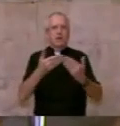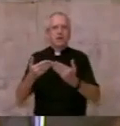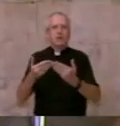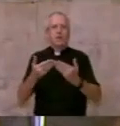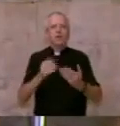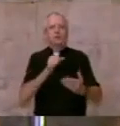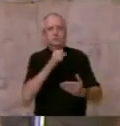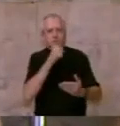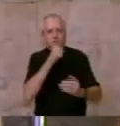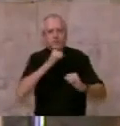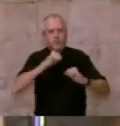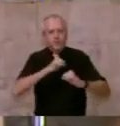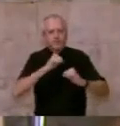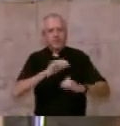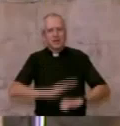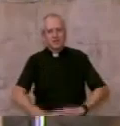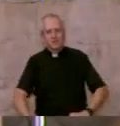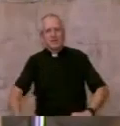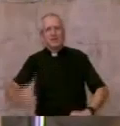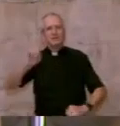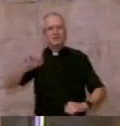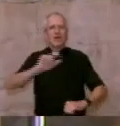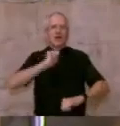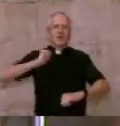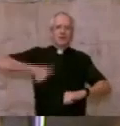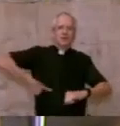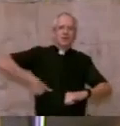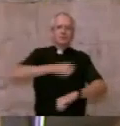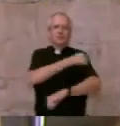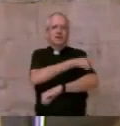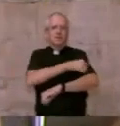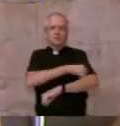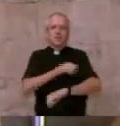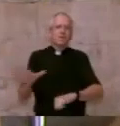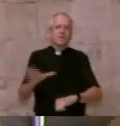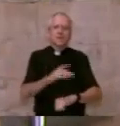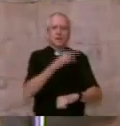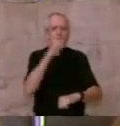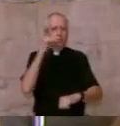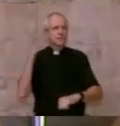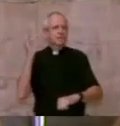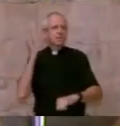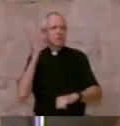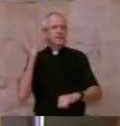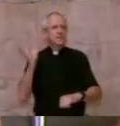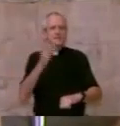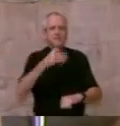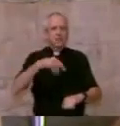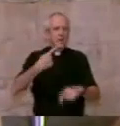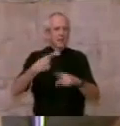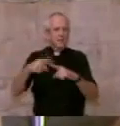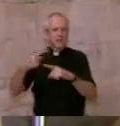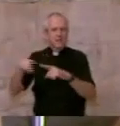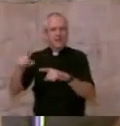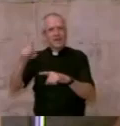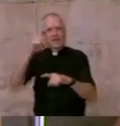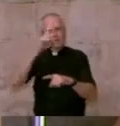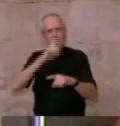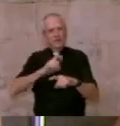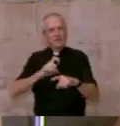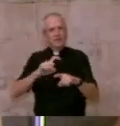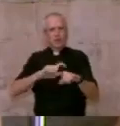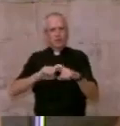los mayores y a los pequeños, a los ricos y a los pobres, a los hombres y mujeres de cualquier edad y